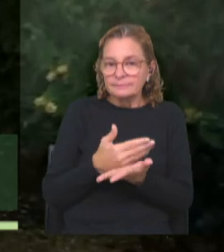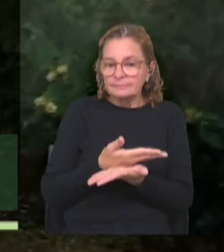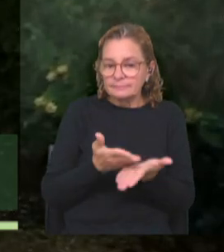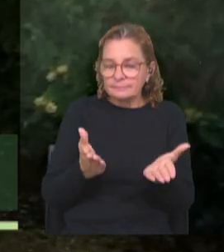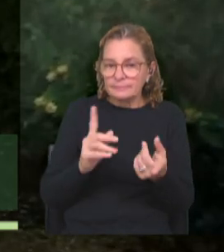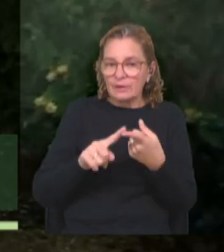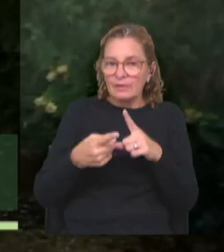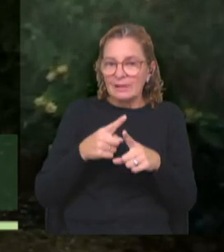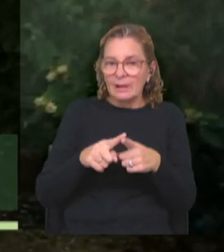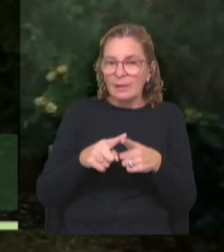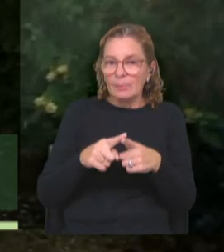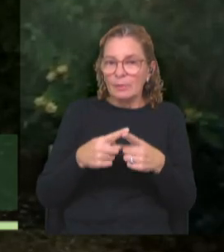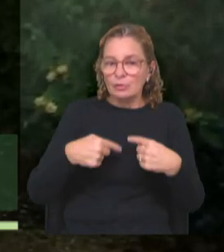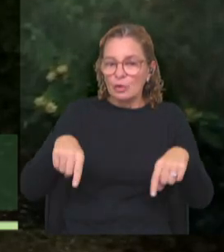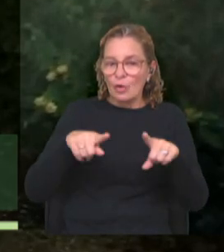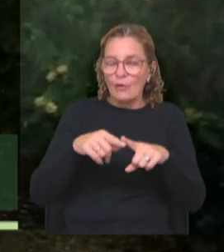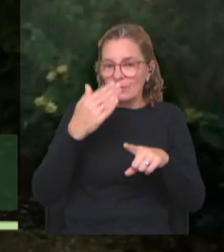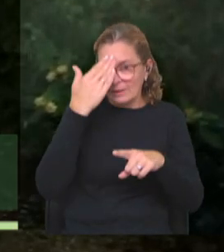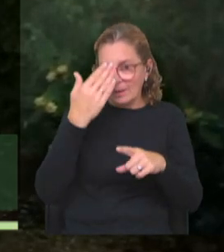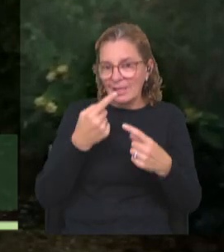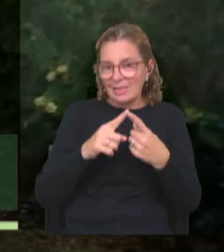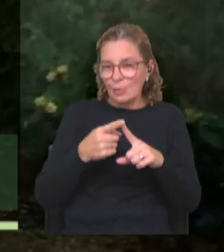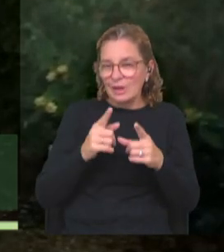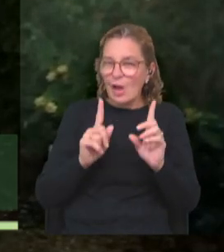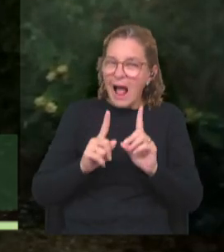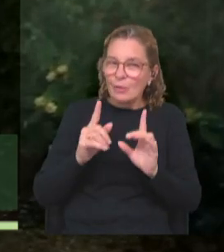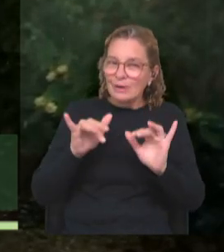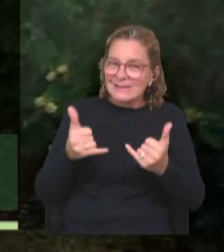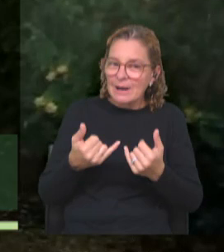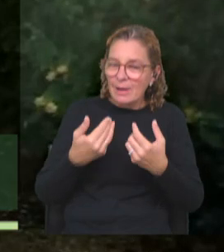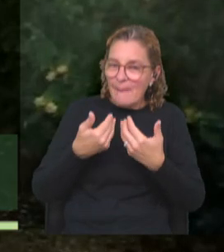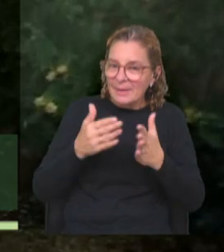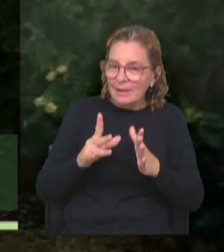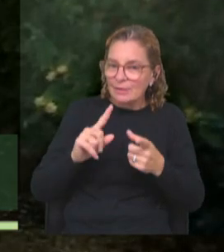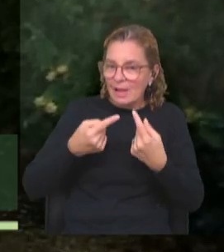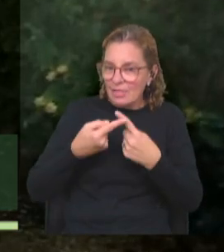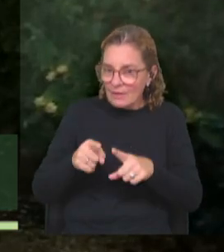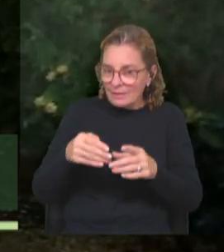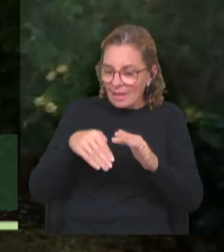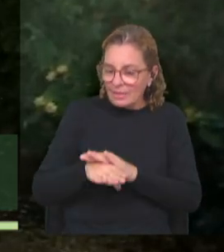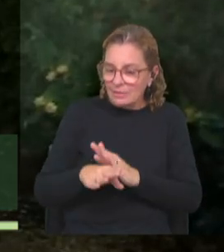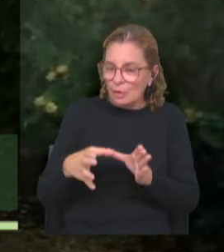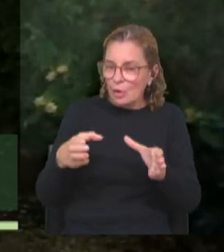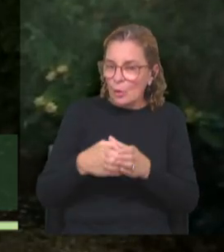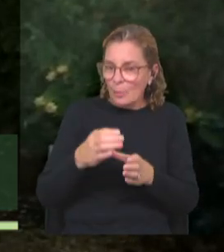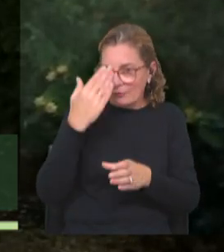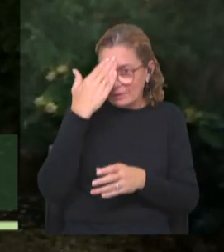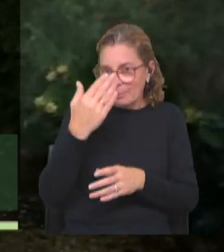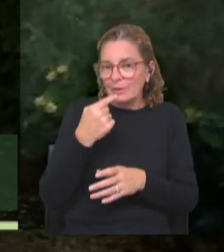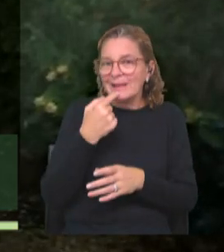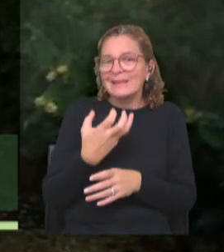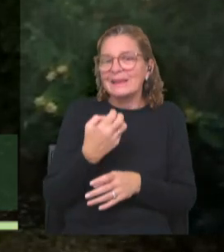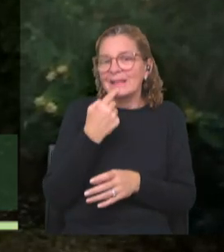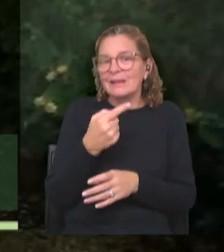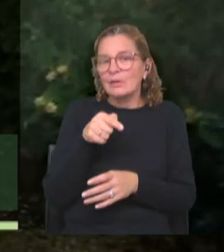Amplio discutiendo algo que ya había comenzado a discutir anteriormente y que tiene diferencias dentro de esta fuerza política y que tiene que ver